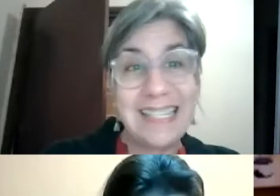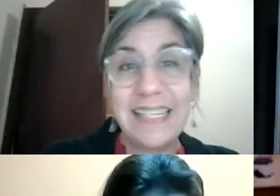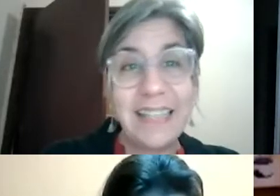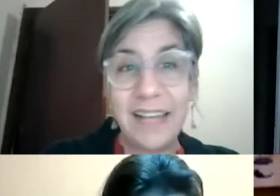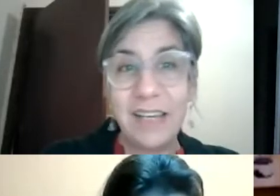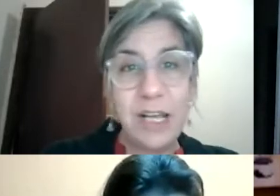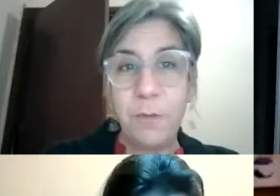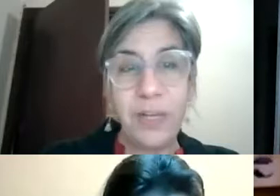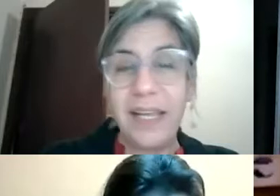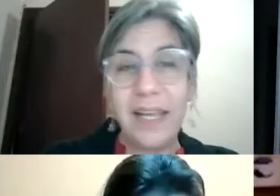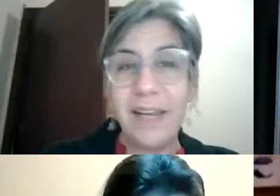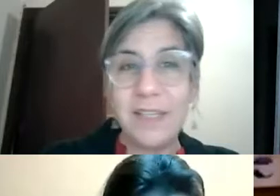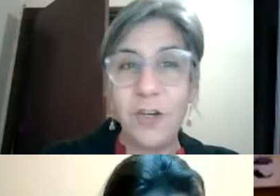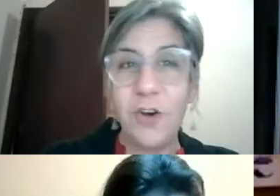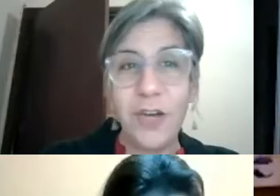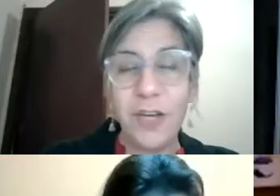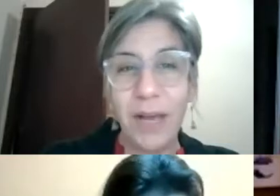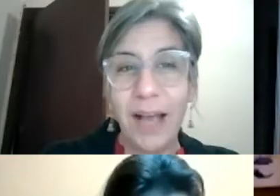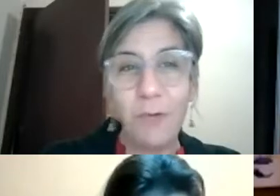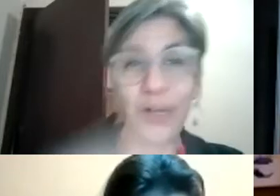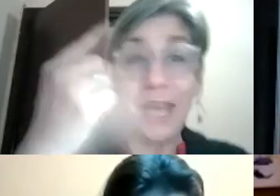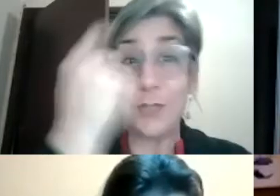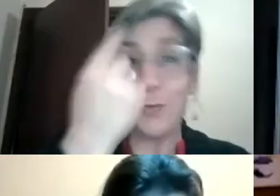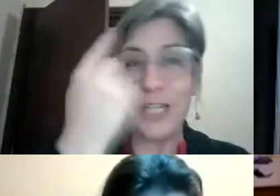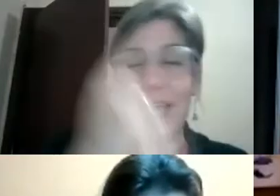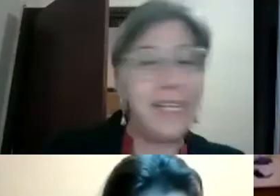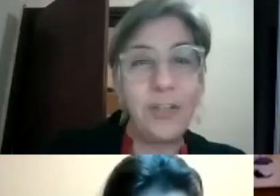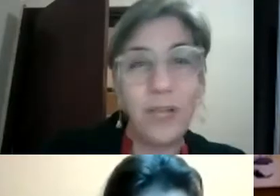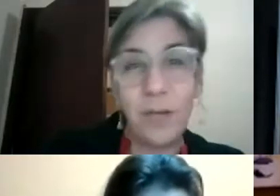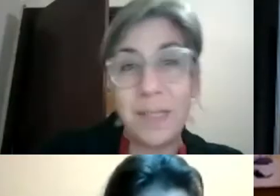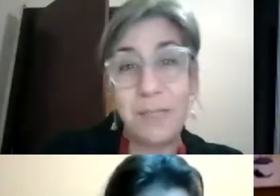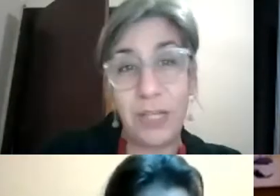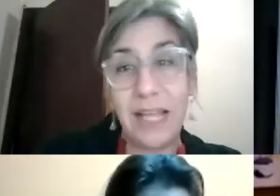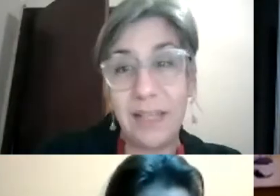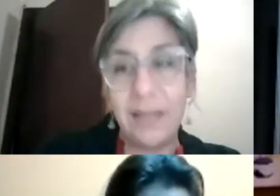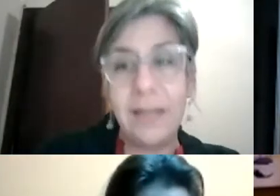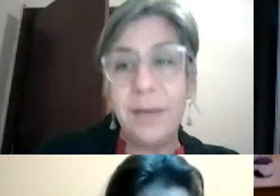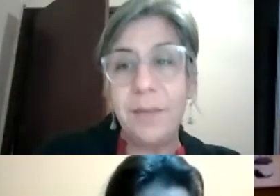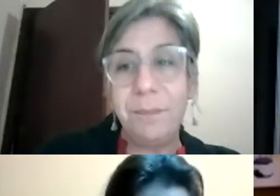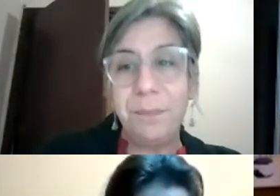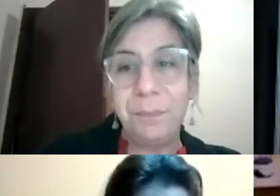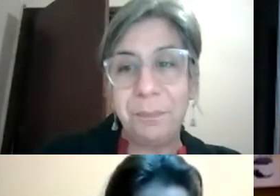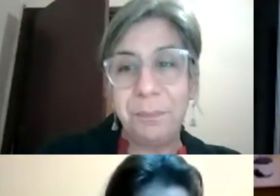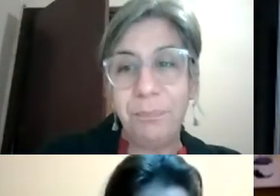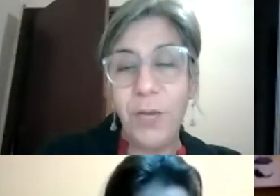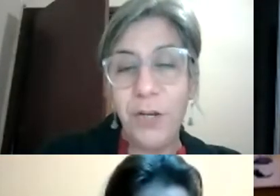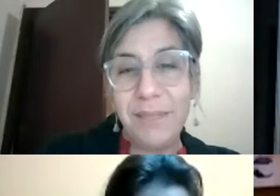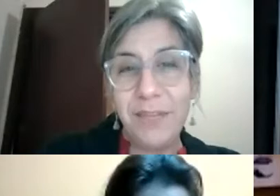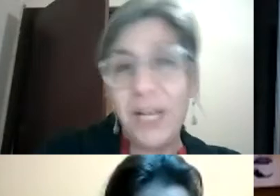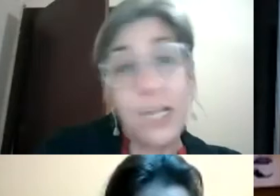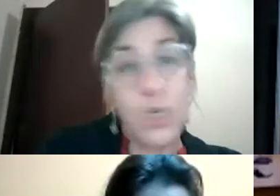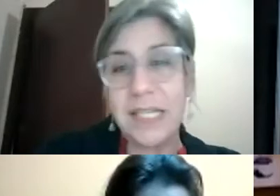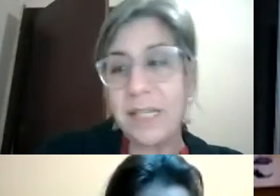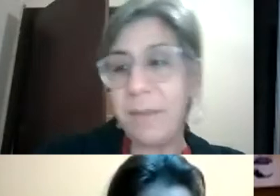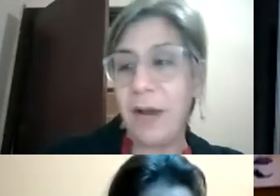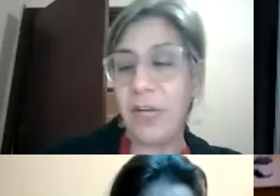se necesitan, porque si no es como que cada uno queda en la suya, y esto es lo más importante. Bueno, estoy